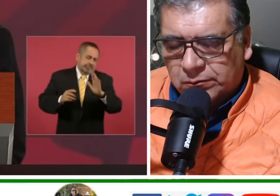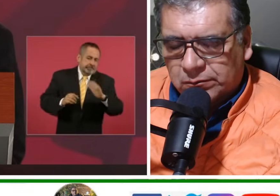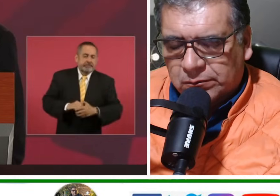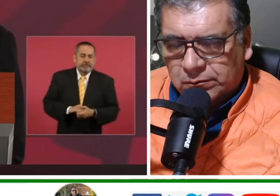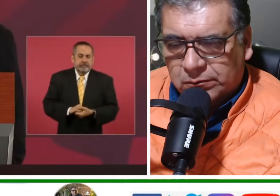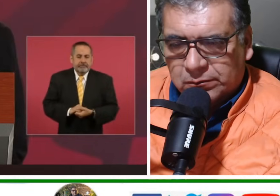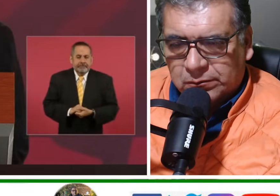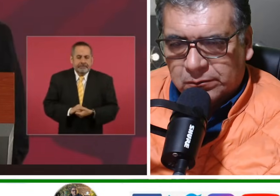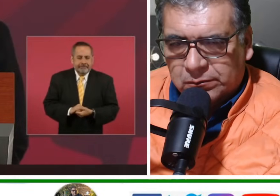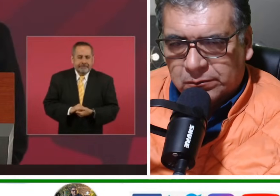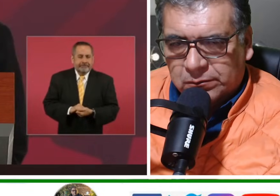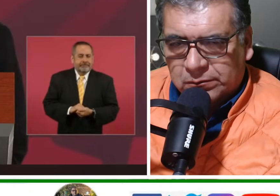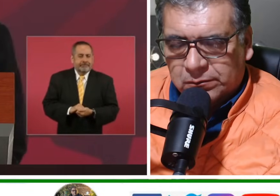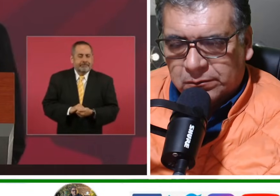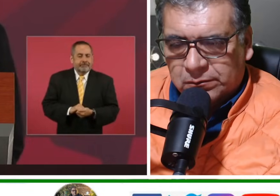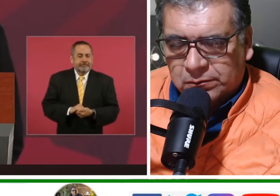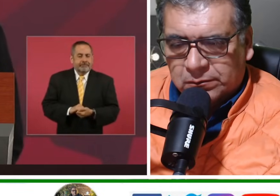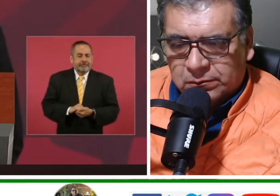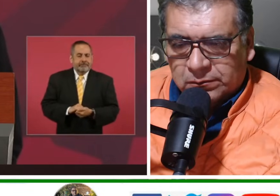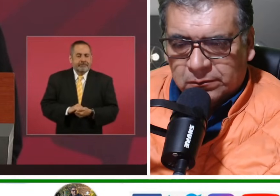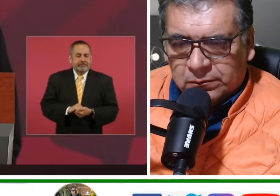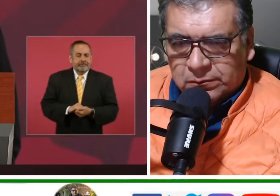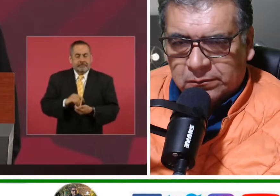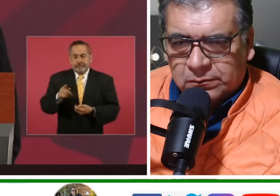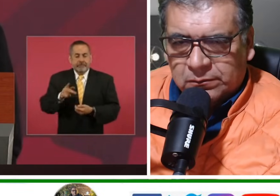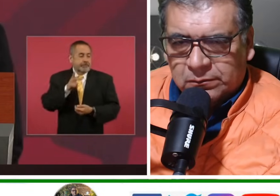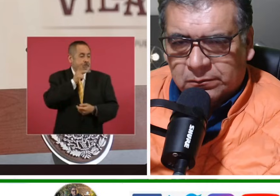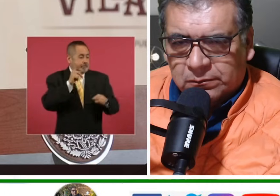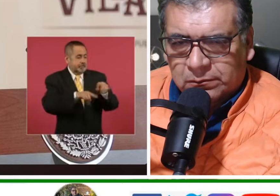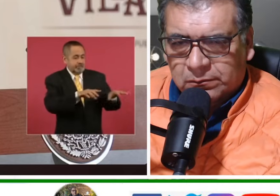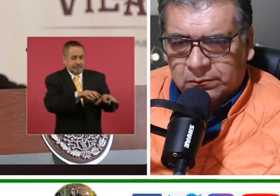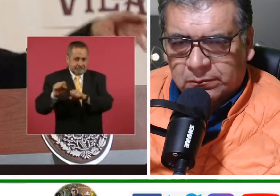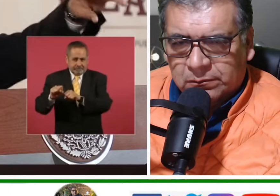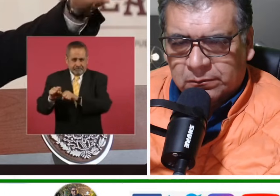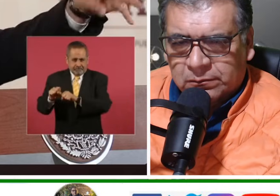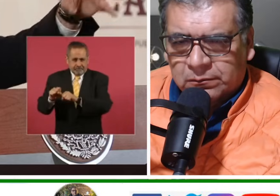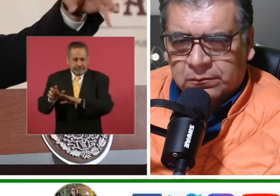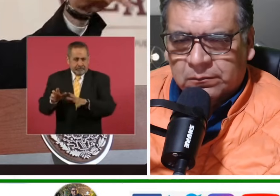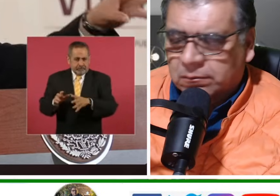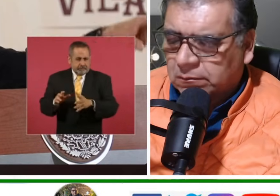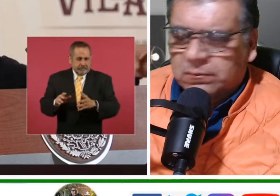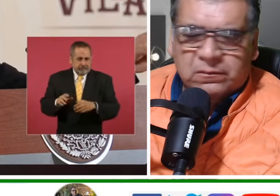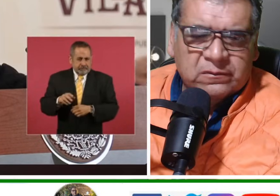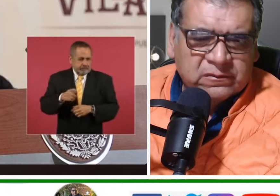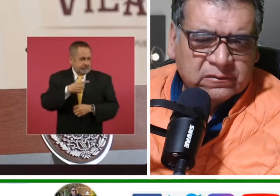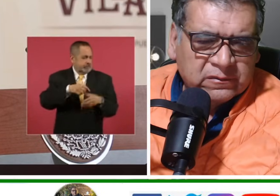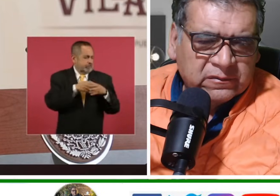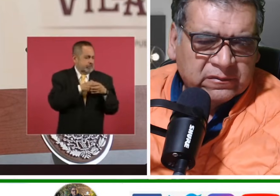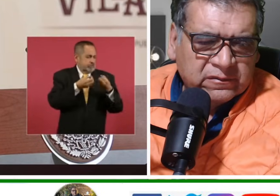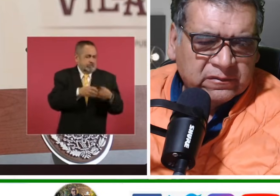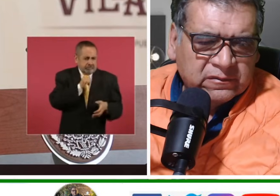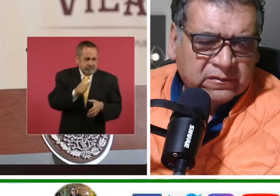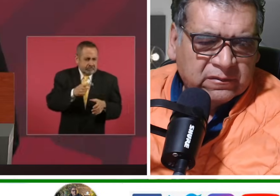O sea, aun cuando la expropiación petrolera no les perjudicaba a los oligarcas